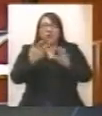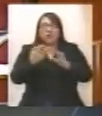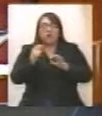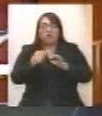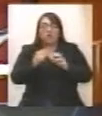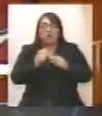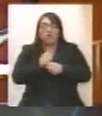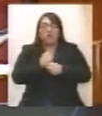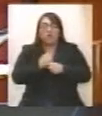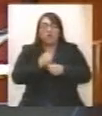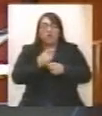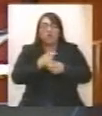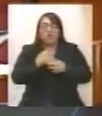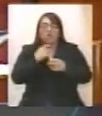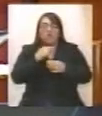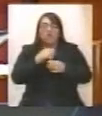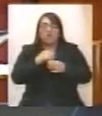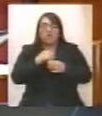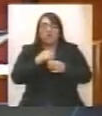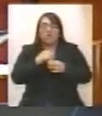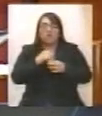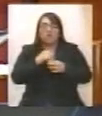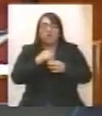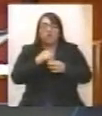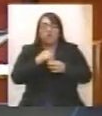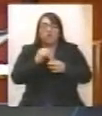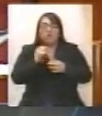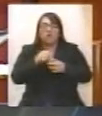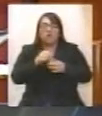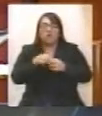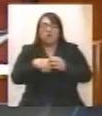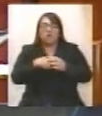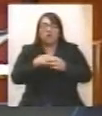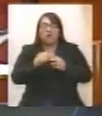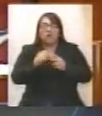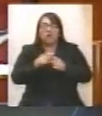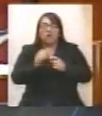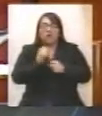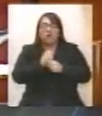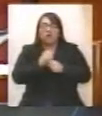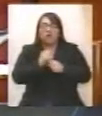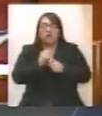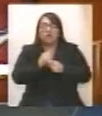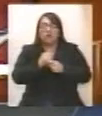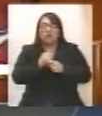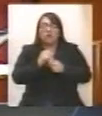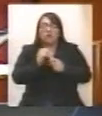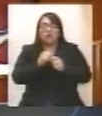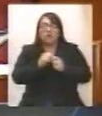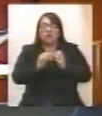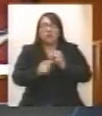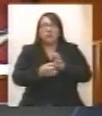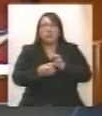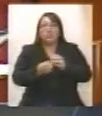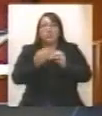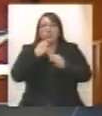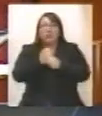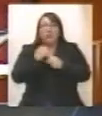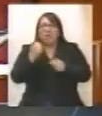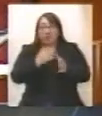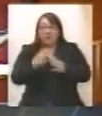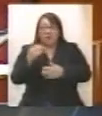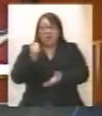6.480 operativos menores en el nivel de las direcciones territoriales. Contamos para ello con diversos planes generales